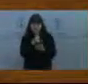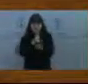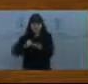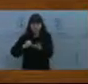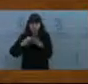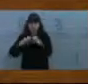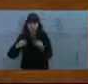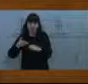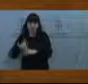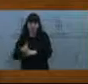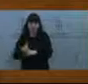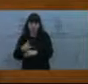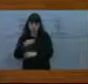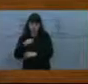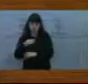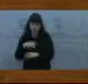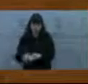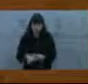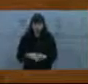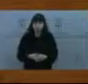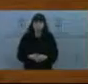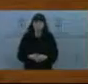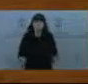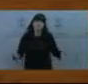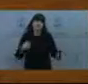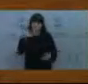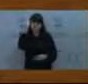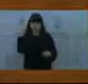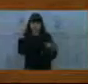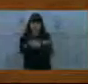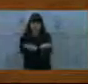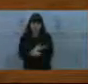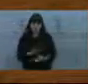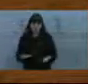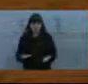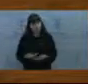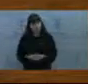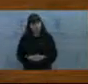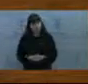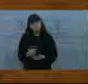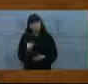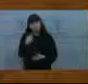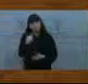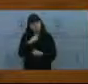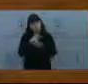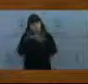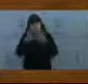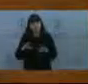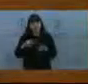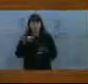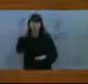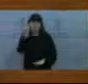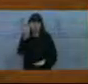no nos parece razonable, se lo tengo que decir con toda claridad. Nos parece un disparate, nos